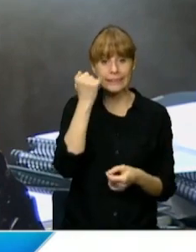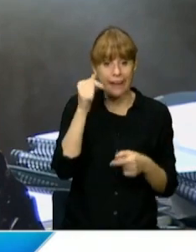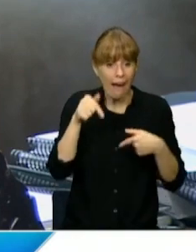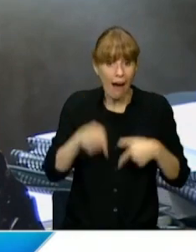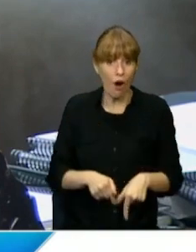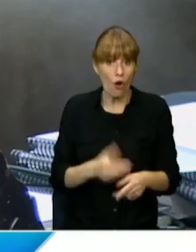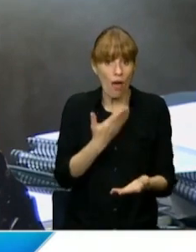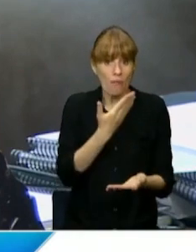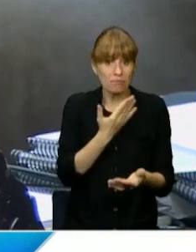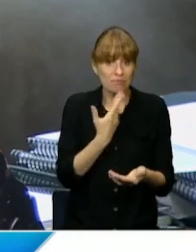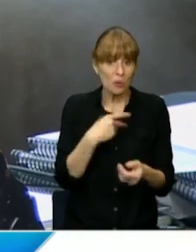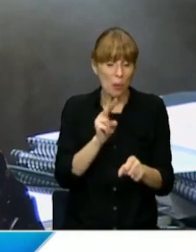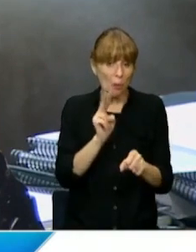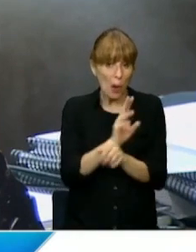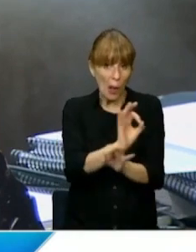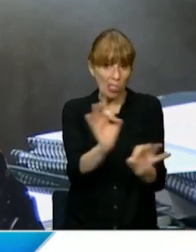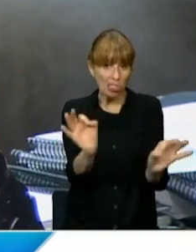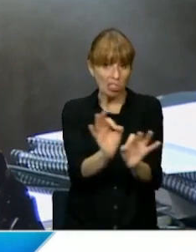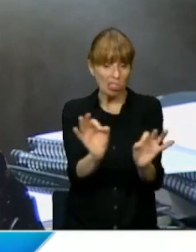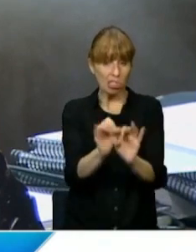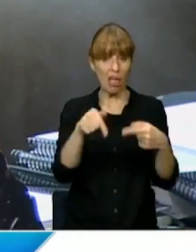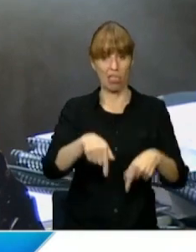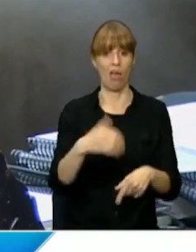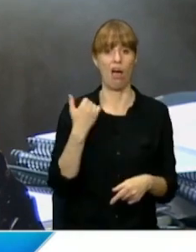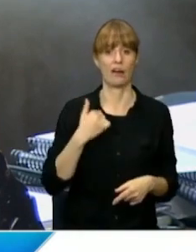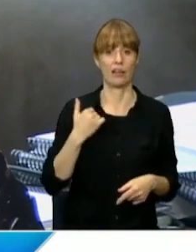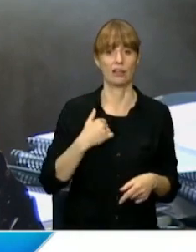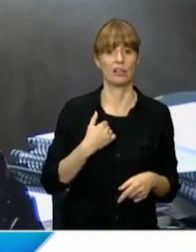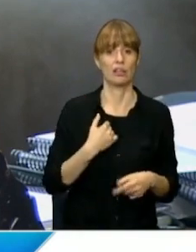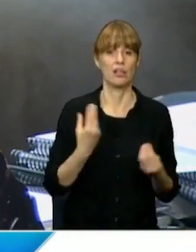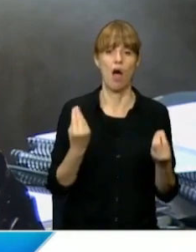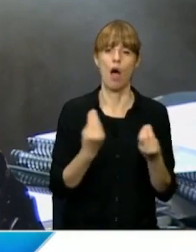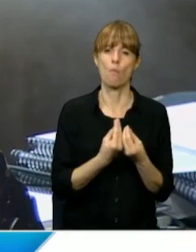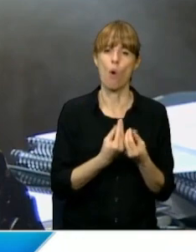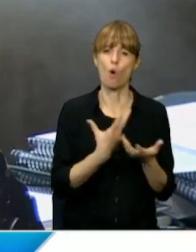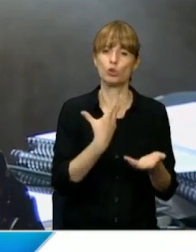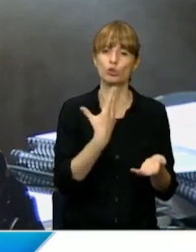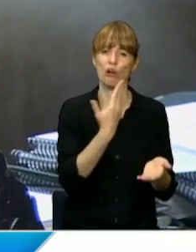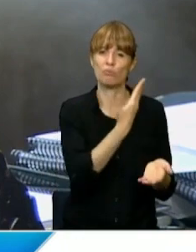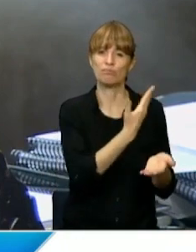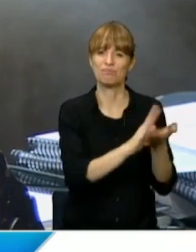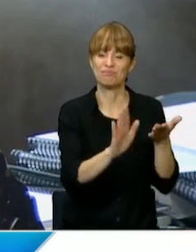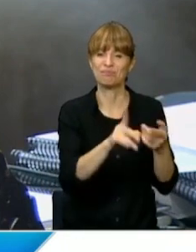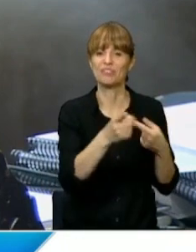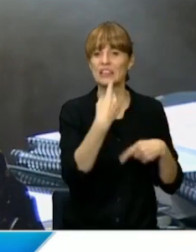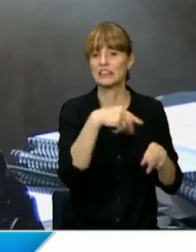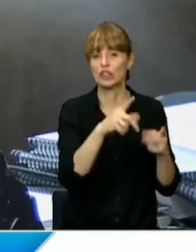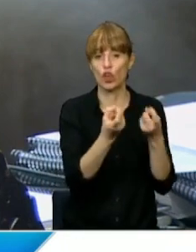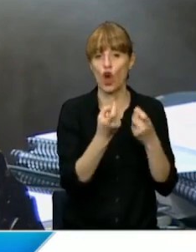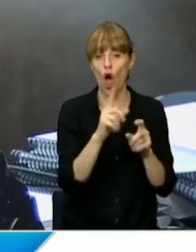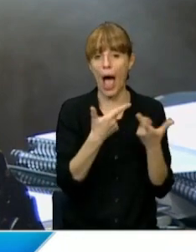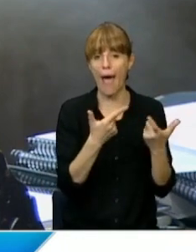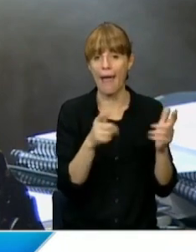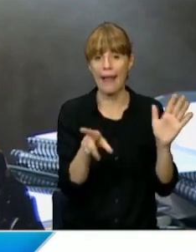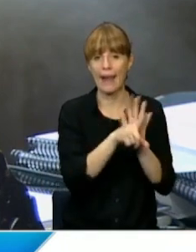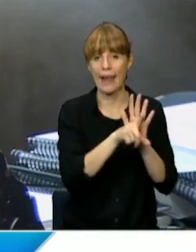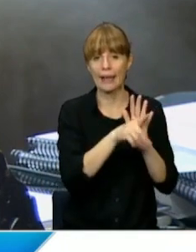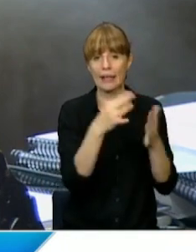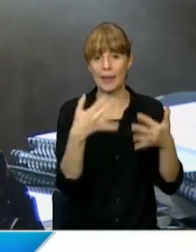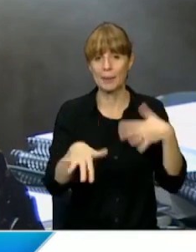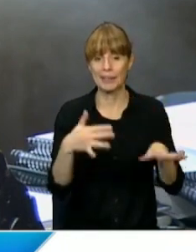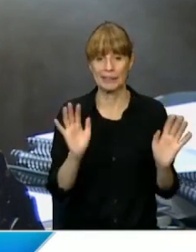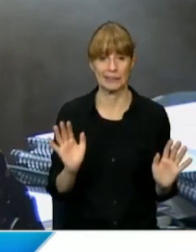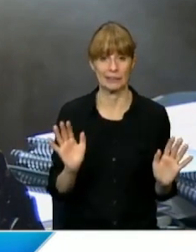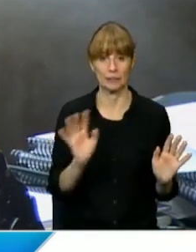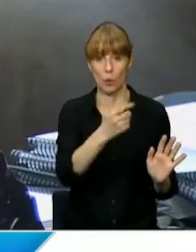Argentina, ya están desprotegidos. Hay mucha desprotección sin necesidad de tener una ley de delegación y de emergencia.